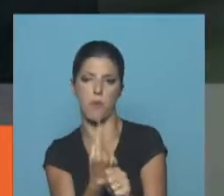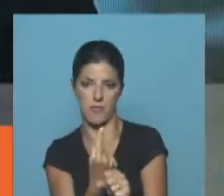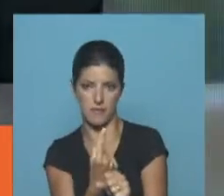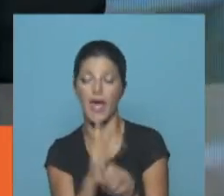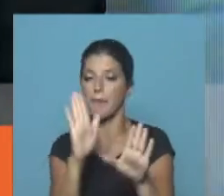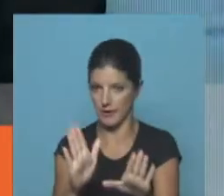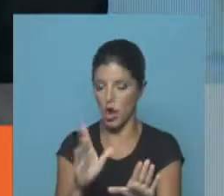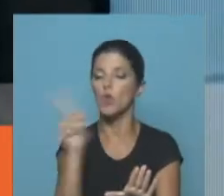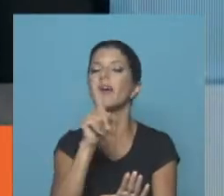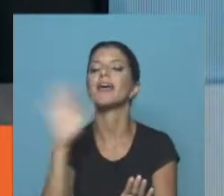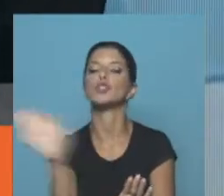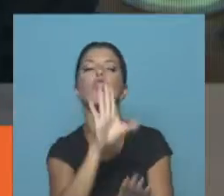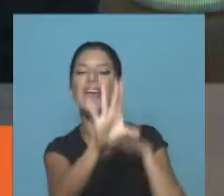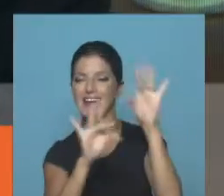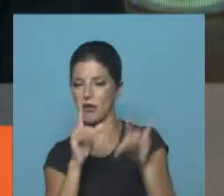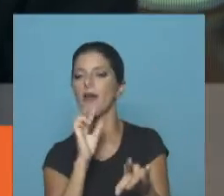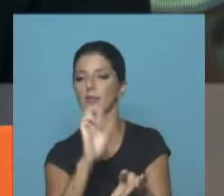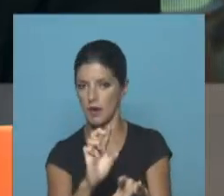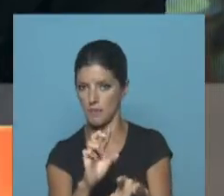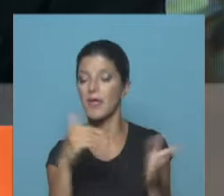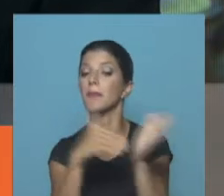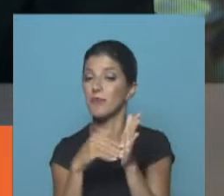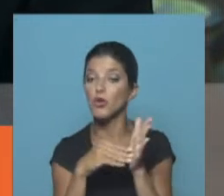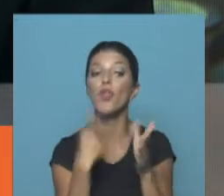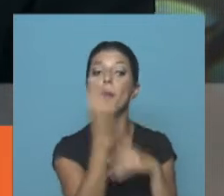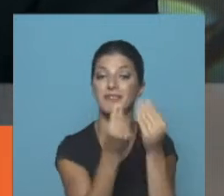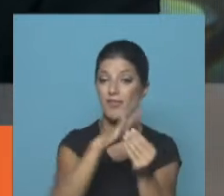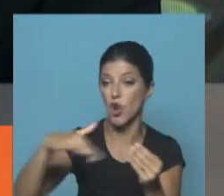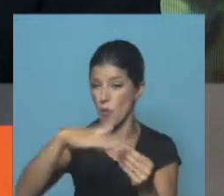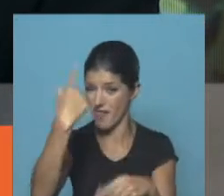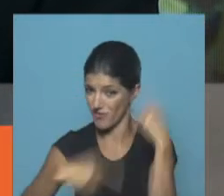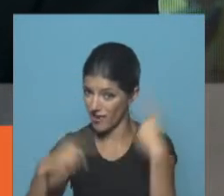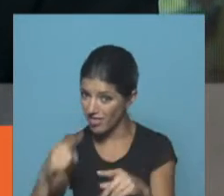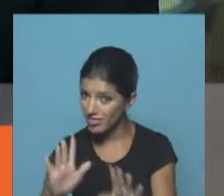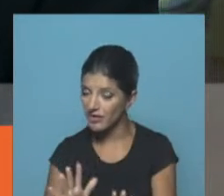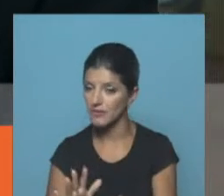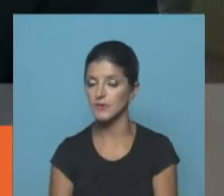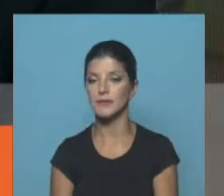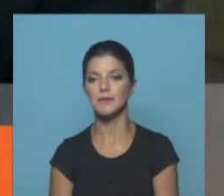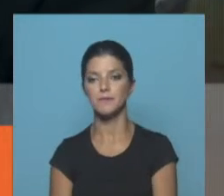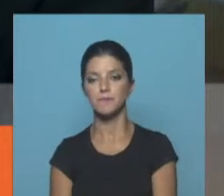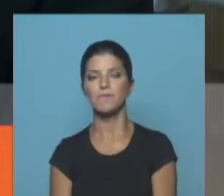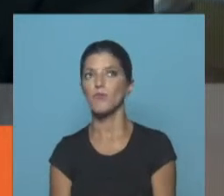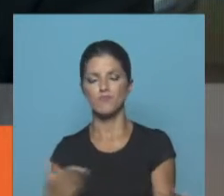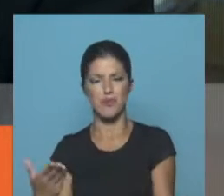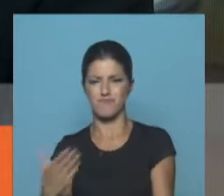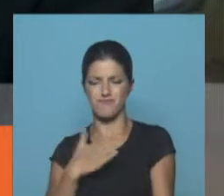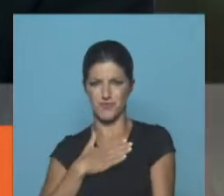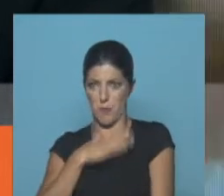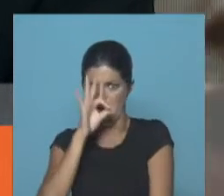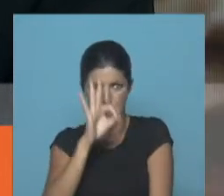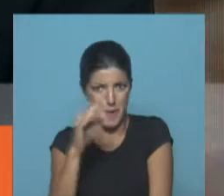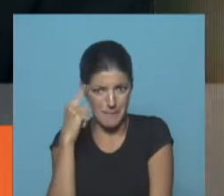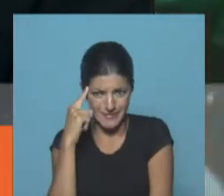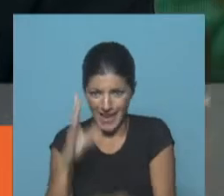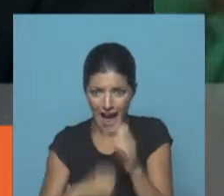le falló por 4 millones de votos. Así es que totalmente sorprendidos. Yo jamás, y hasta la